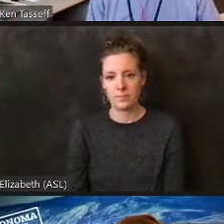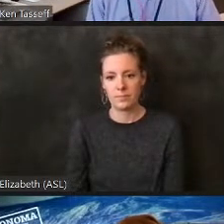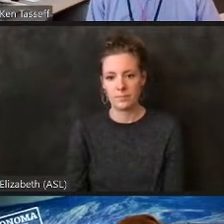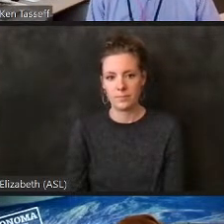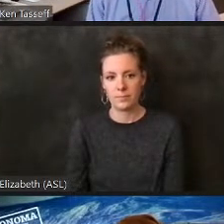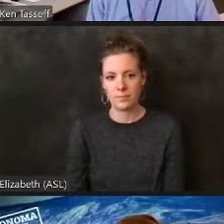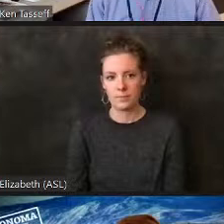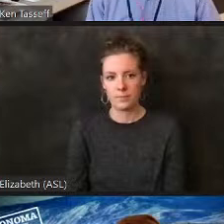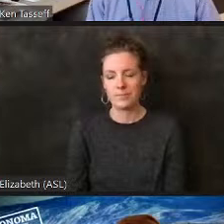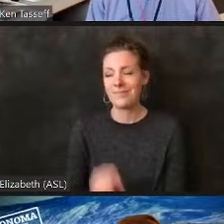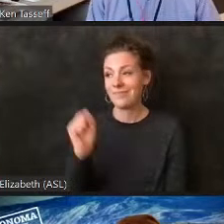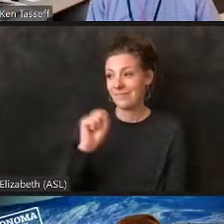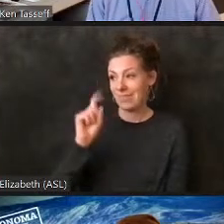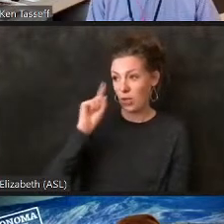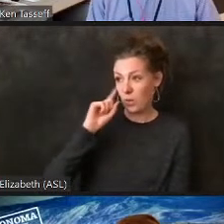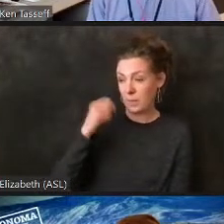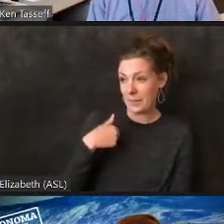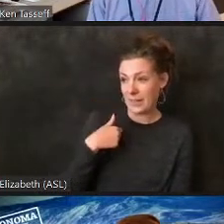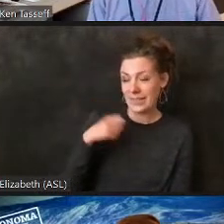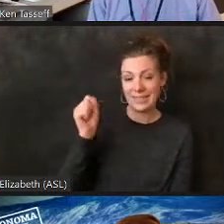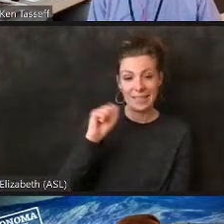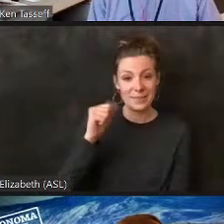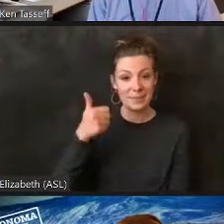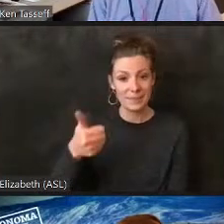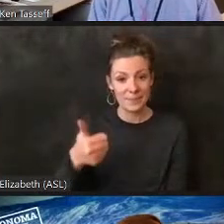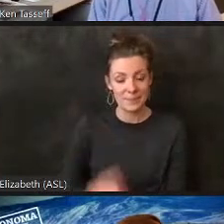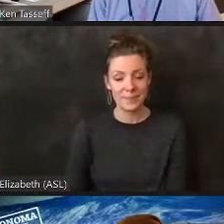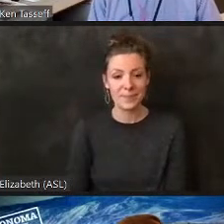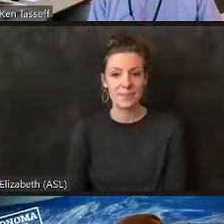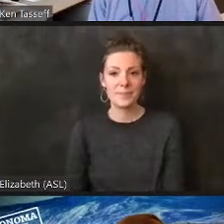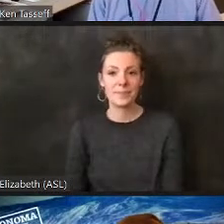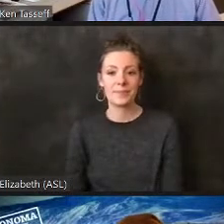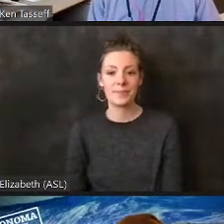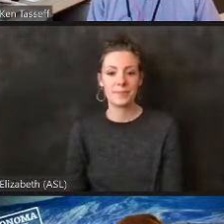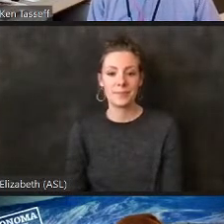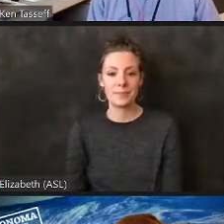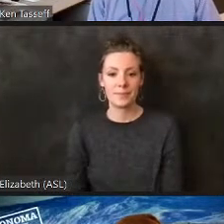Yep. Paul, can you hear me? Yeah, you're on. Great. Thank you.